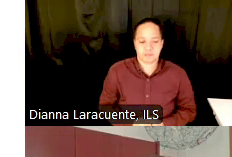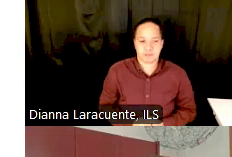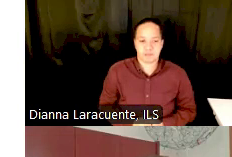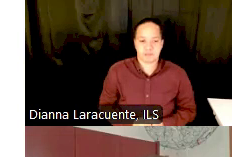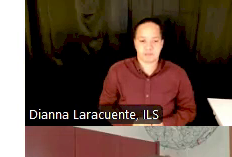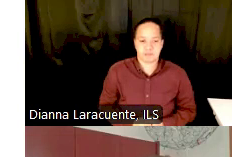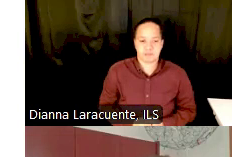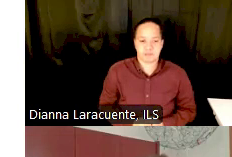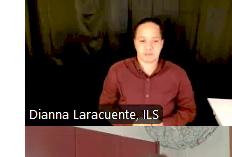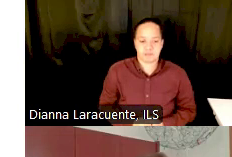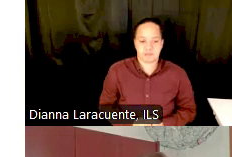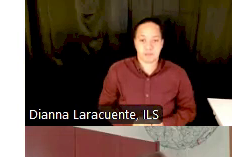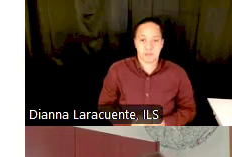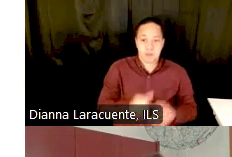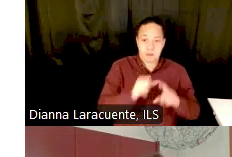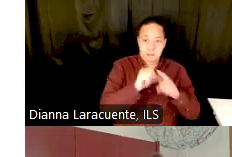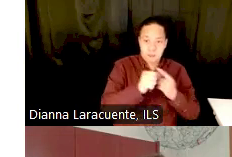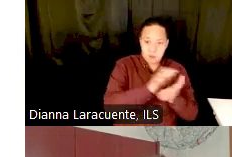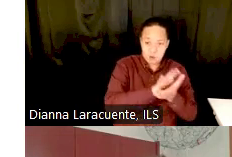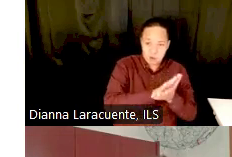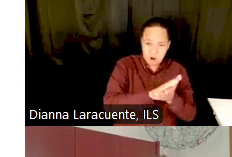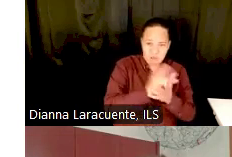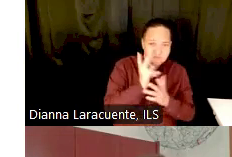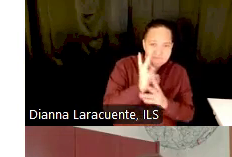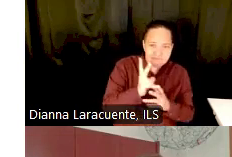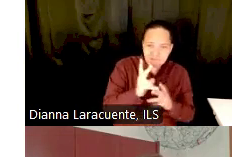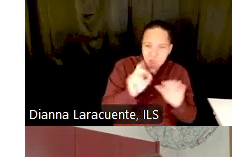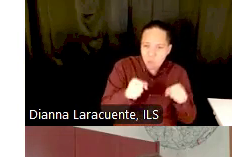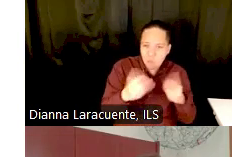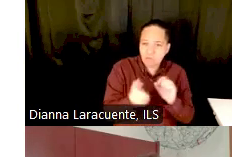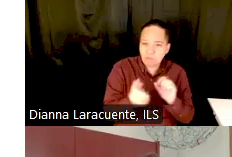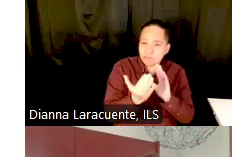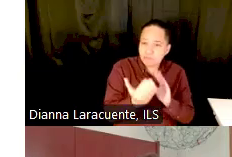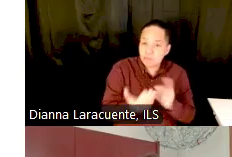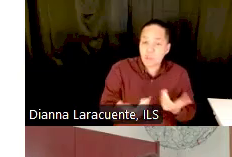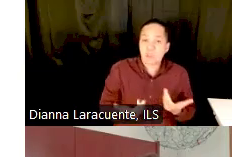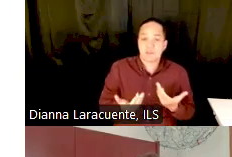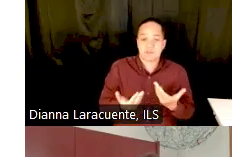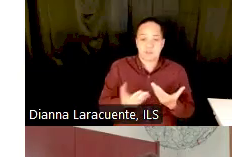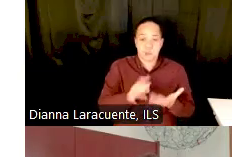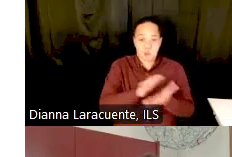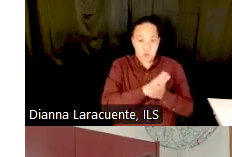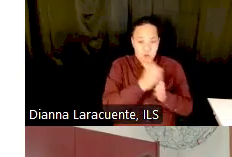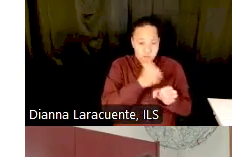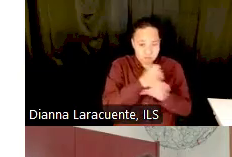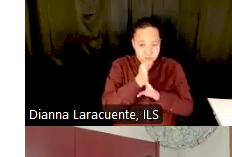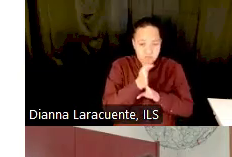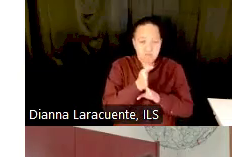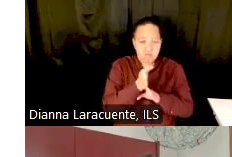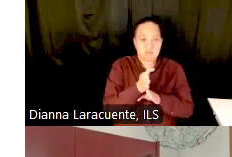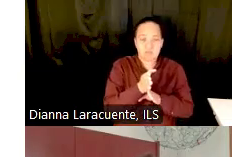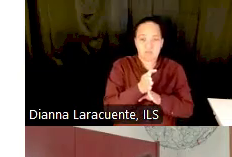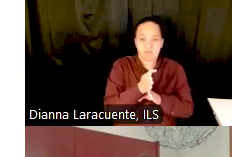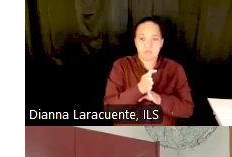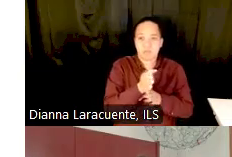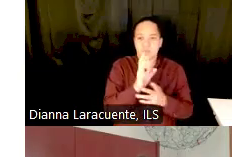trastorno en el ambiente escolar? Pues como he dicho, ¿verdad?, en el ambiente de escuelas especializadas que